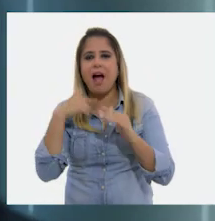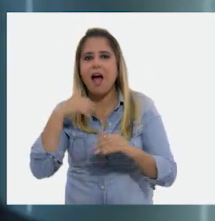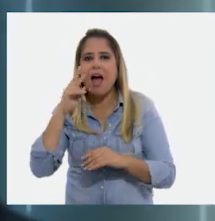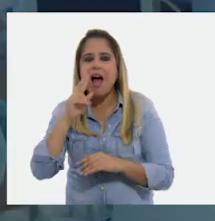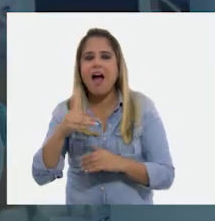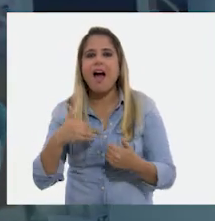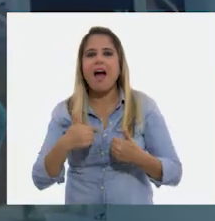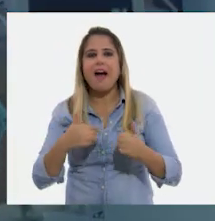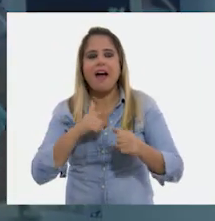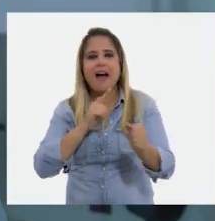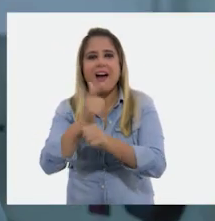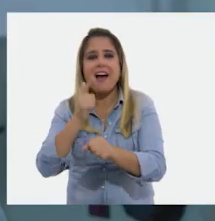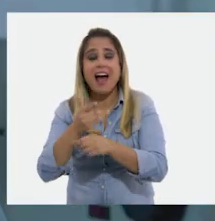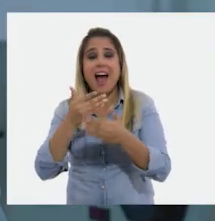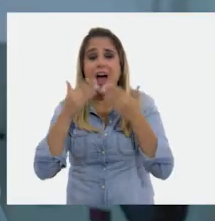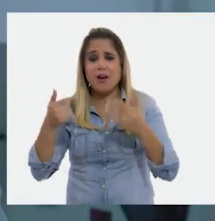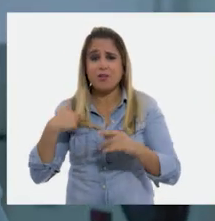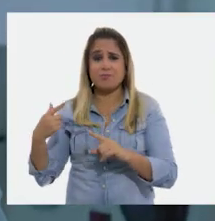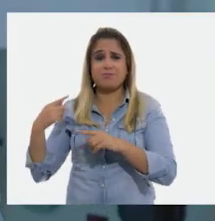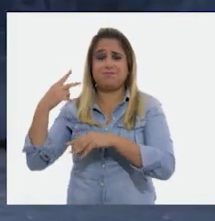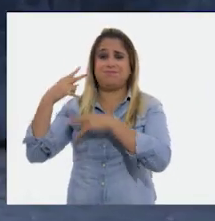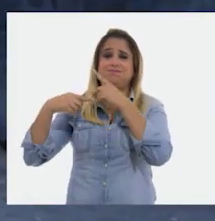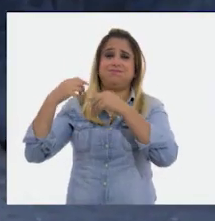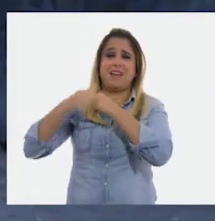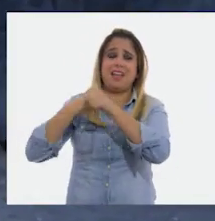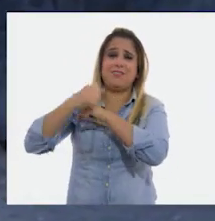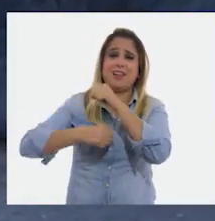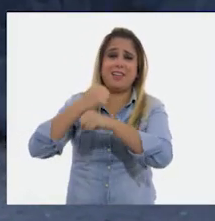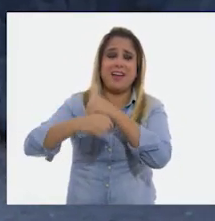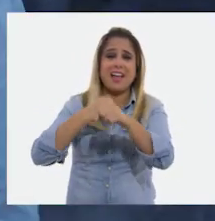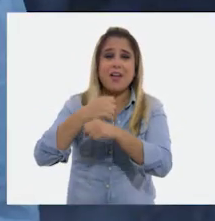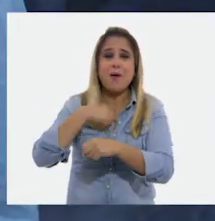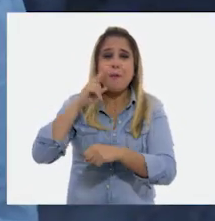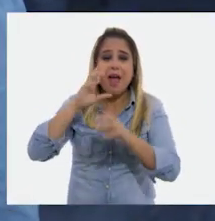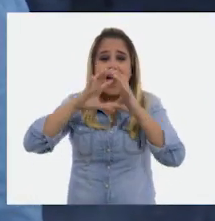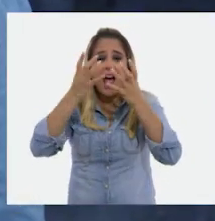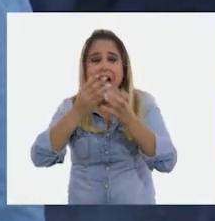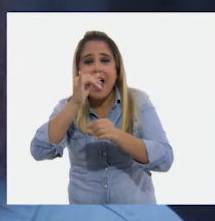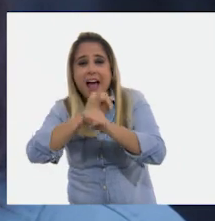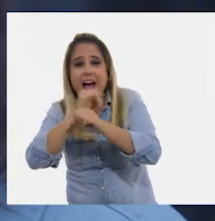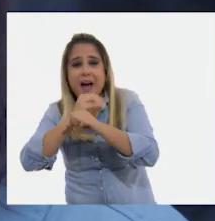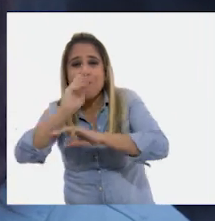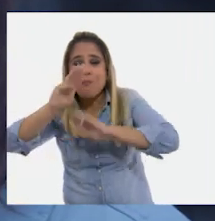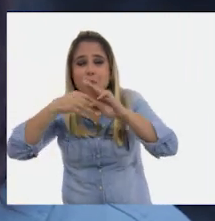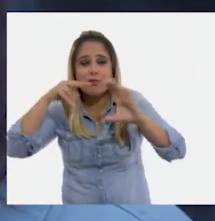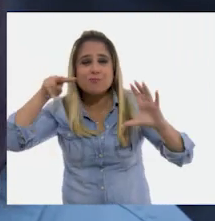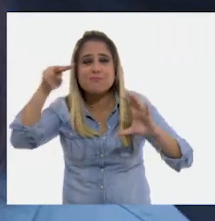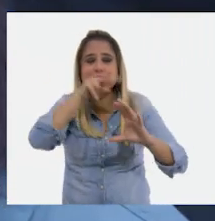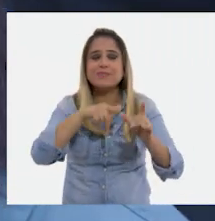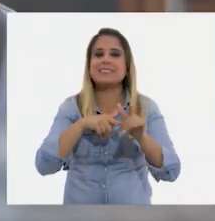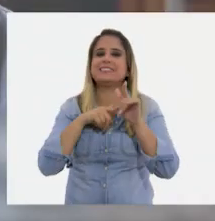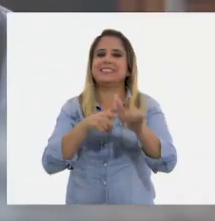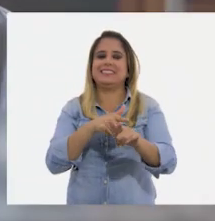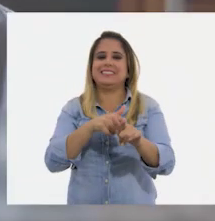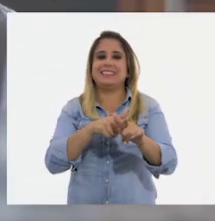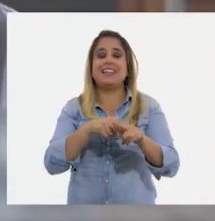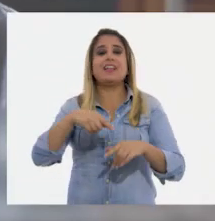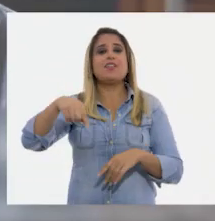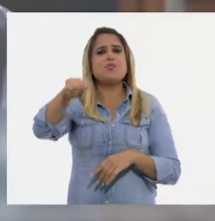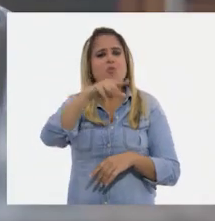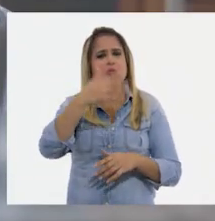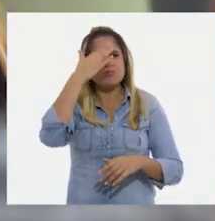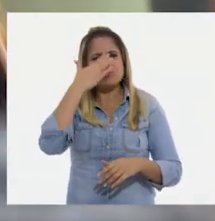sigo trabajando en lo que más me apasiona. Investigo nuestro planeta y a nuestros antepasados.